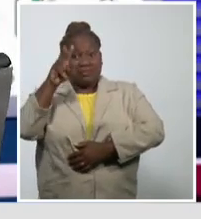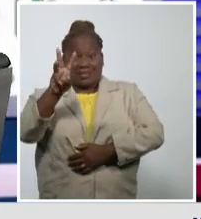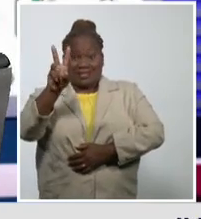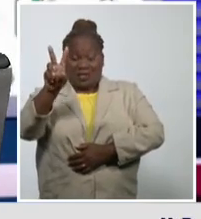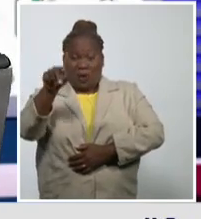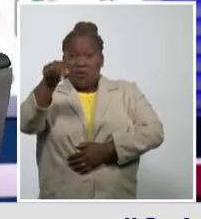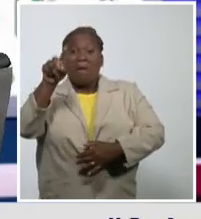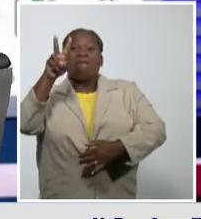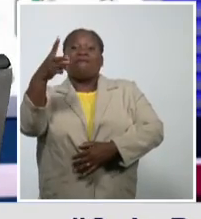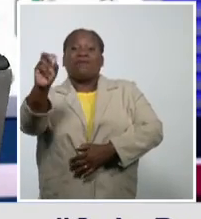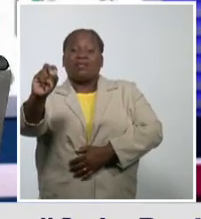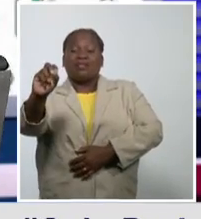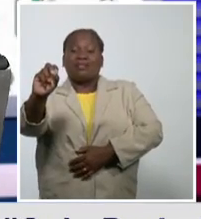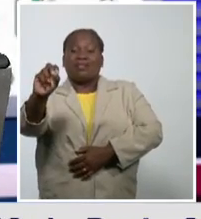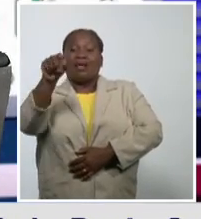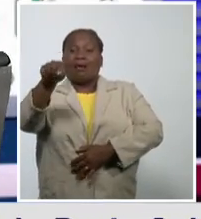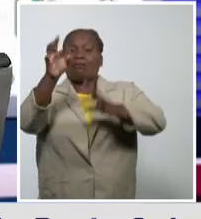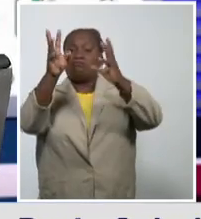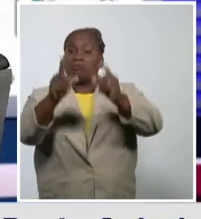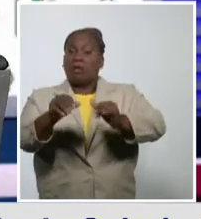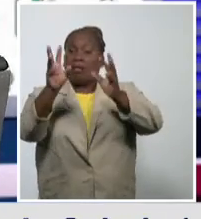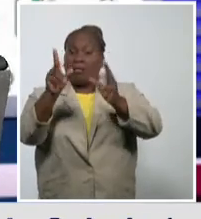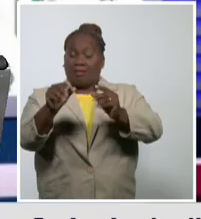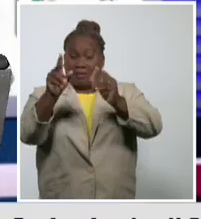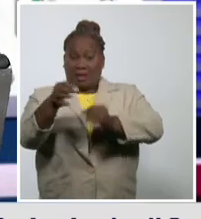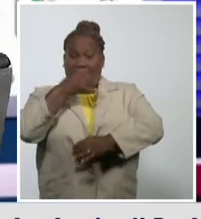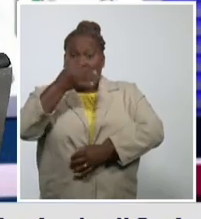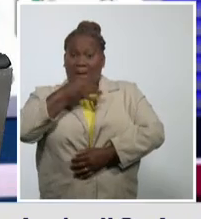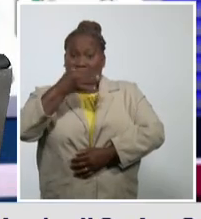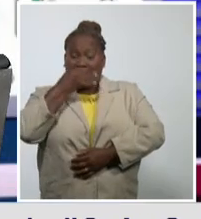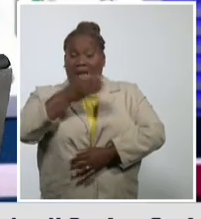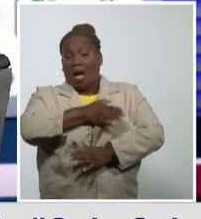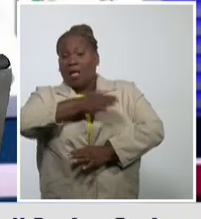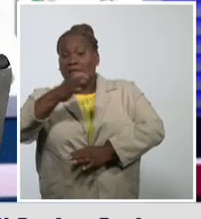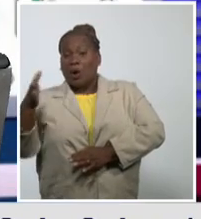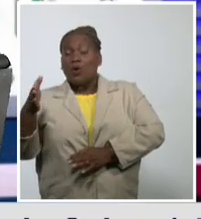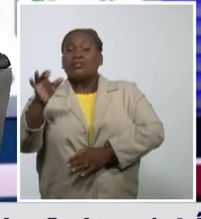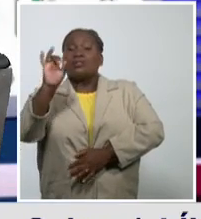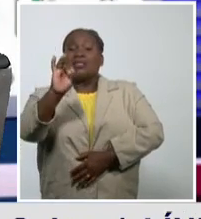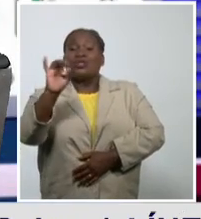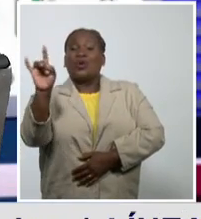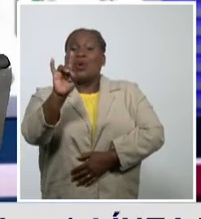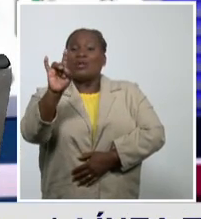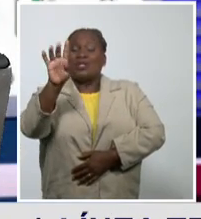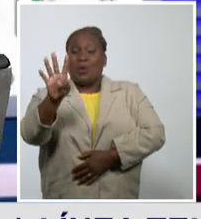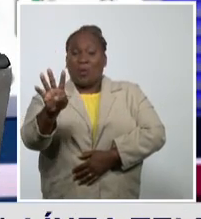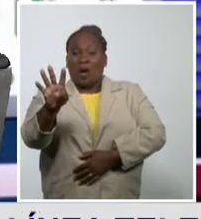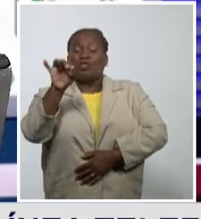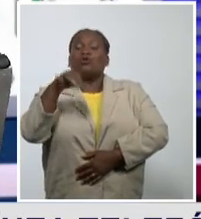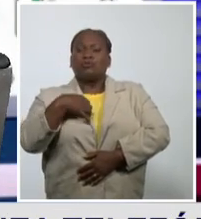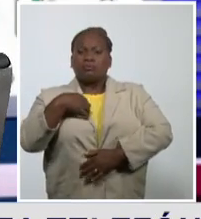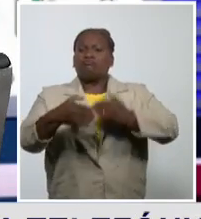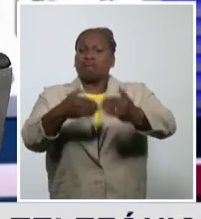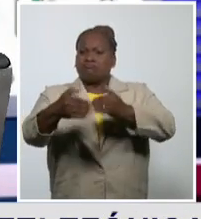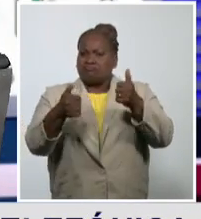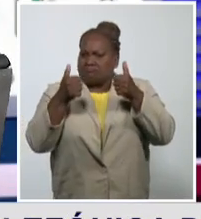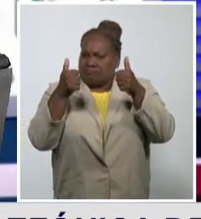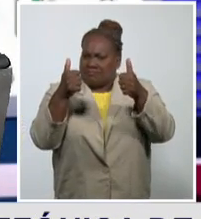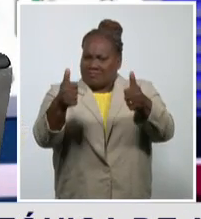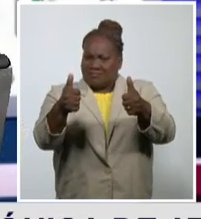20 casos. Las estadísticas nos hablan que hasta el momento 794 presentan una evolución clínica estable,